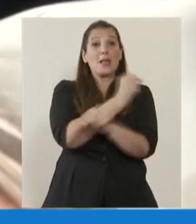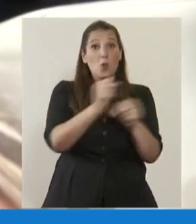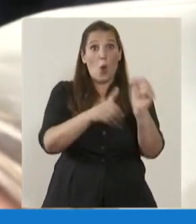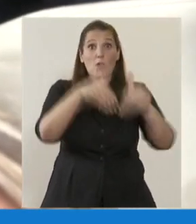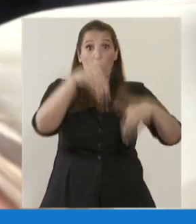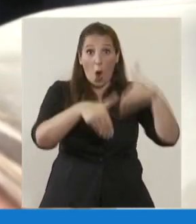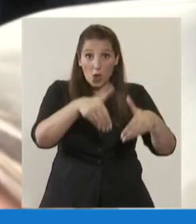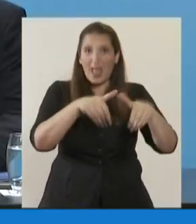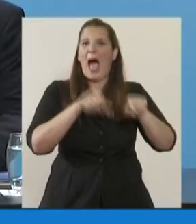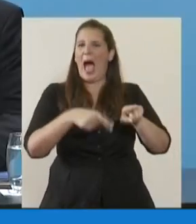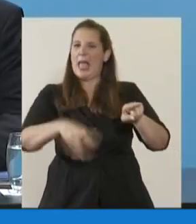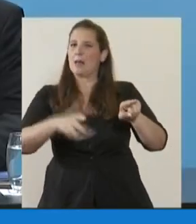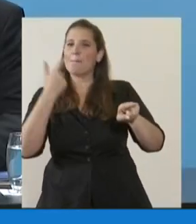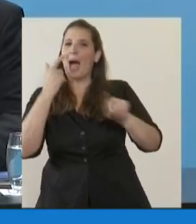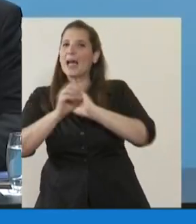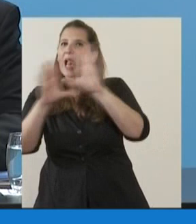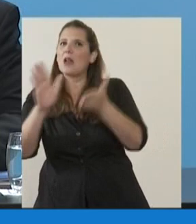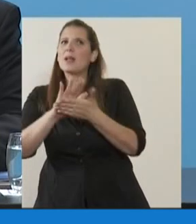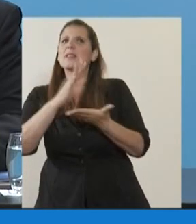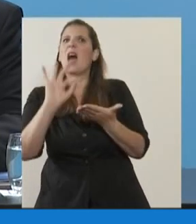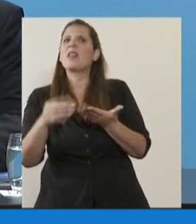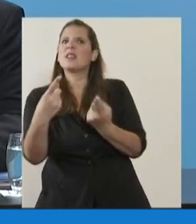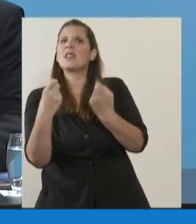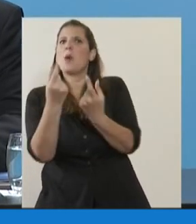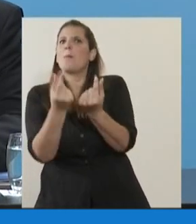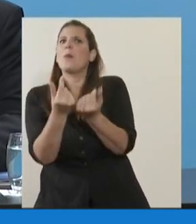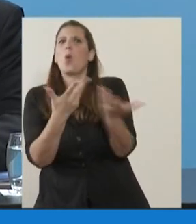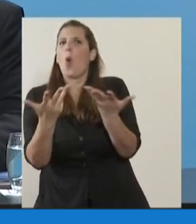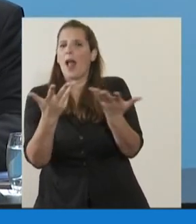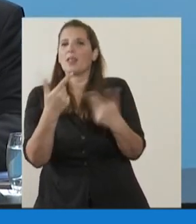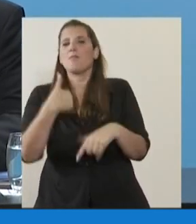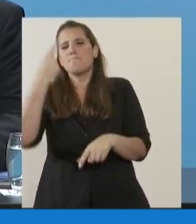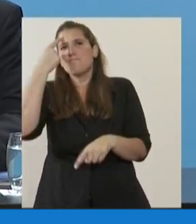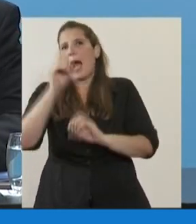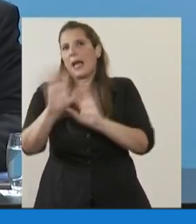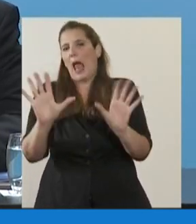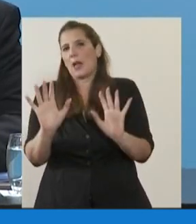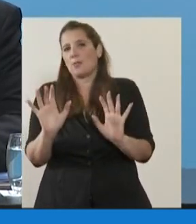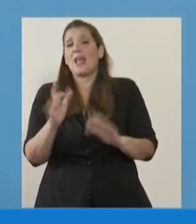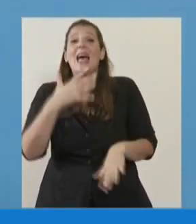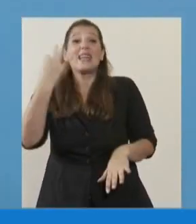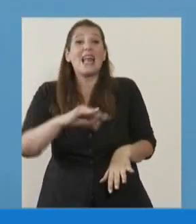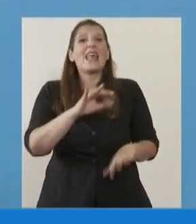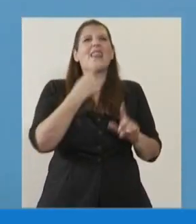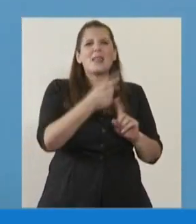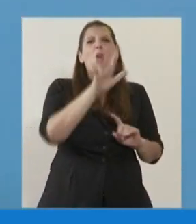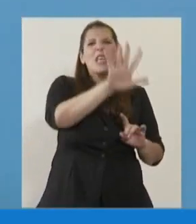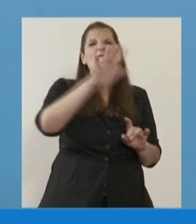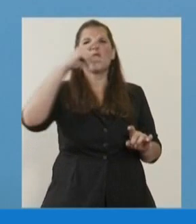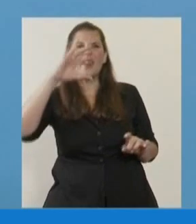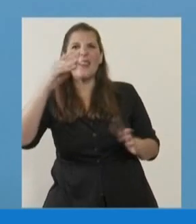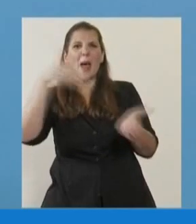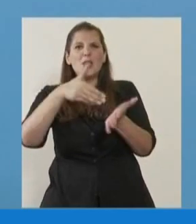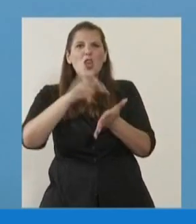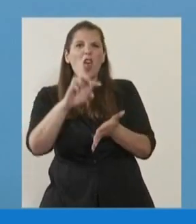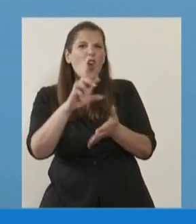mayor acerca de cuáles son las proyecciones macroeconómicas y en función de eso tendremos una idea más clara. En realidad 570 millones de dólares es la pérdida